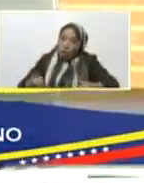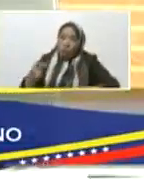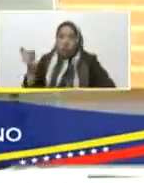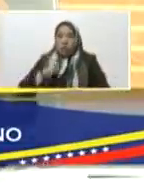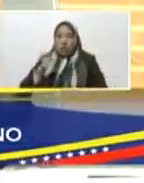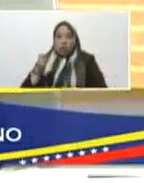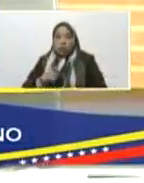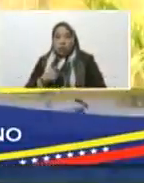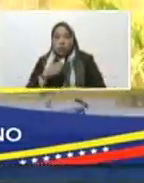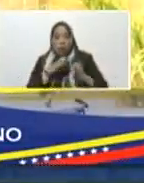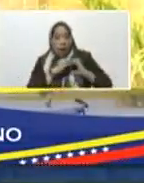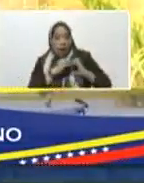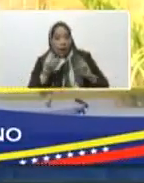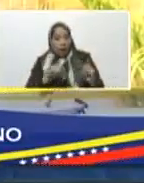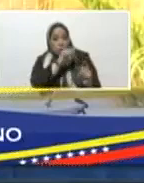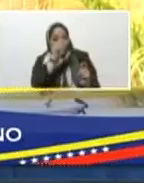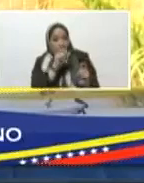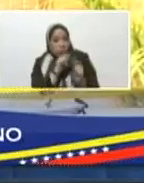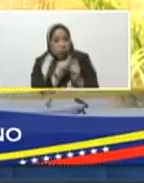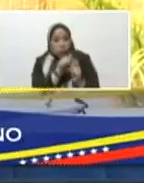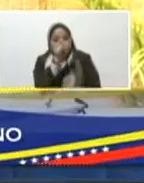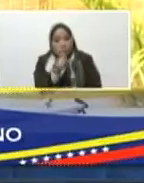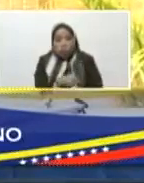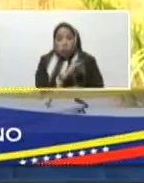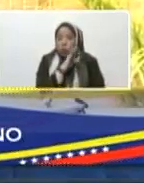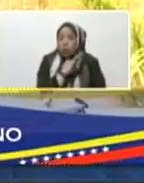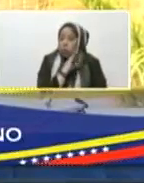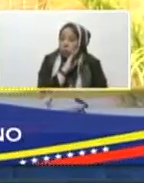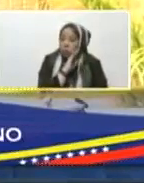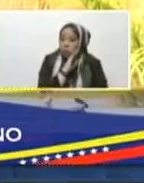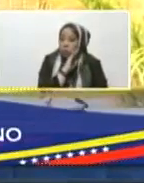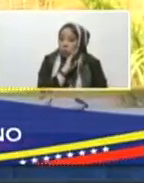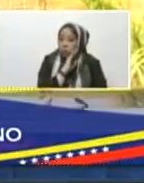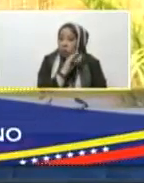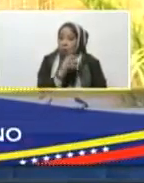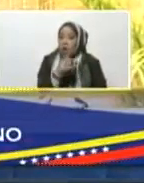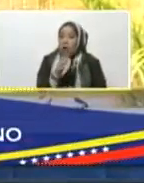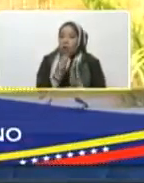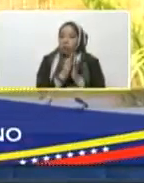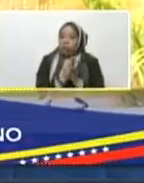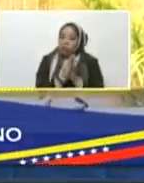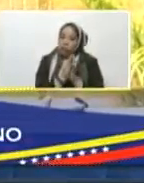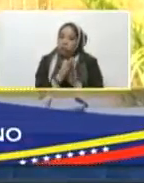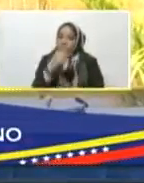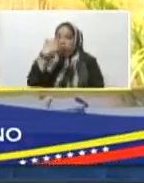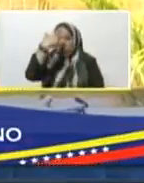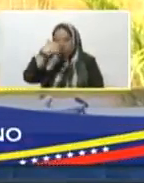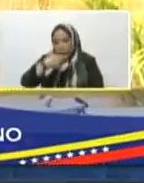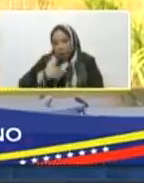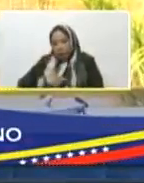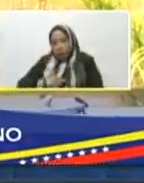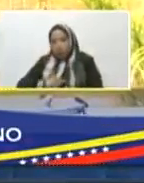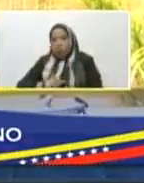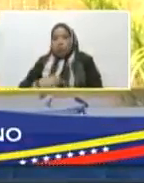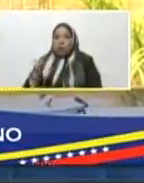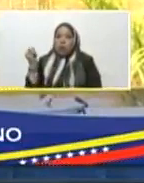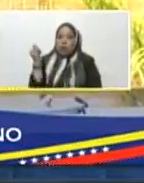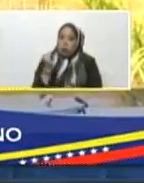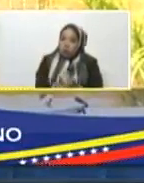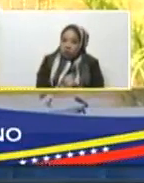cardiólogo. Yo pido, por favor, en esos casos individuales, cuando ya la gente se mete en el Ven